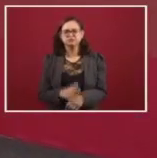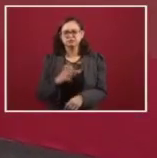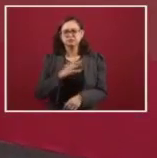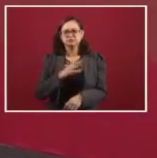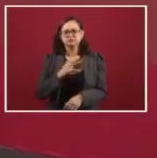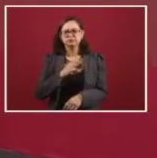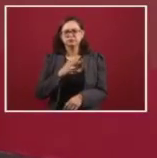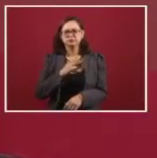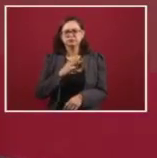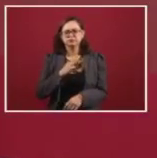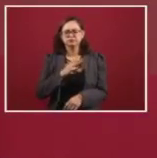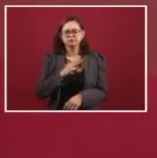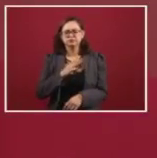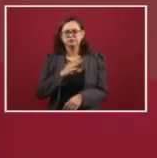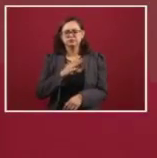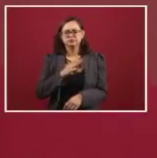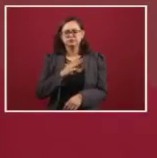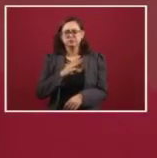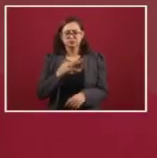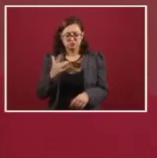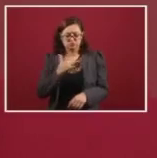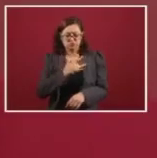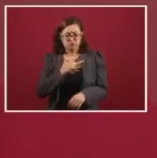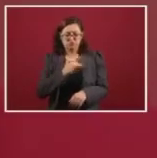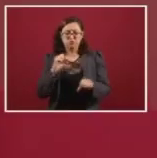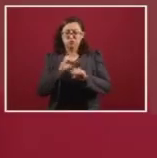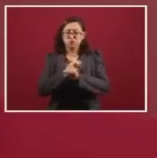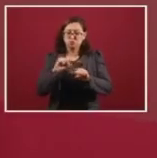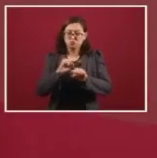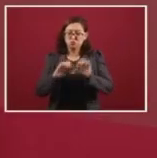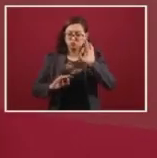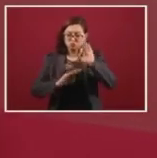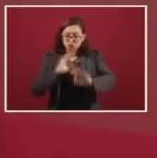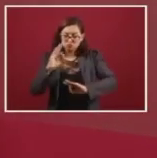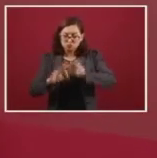Si se atiende el infarto